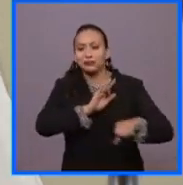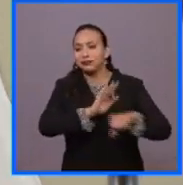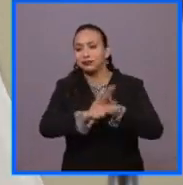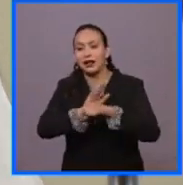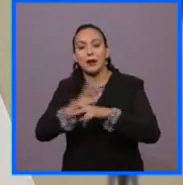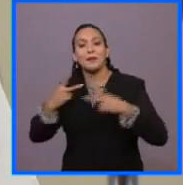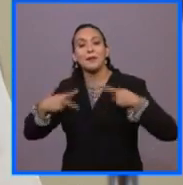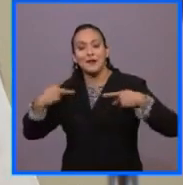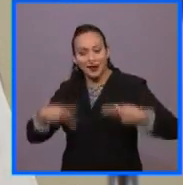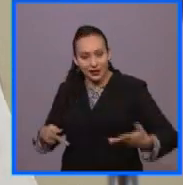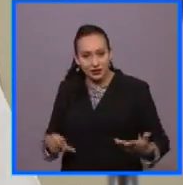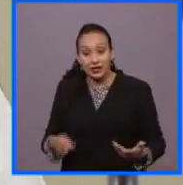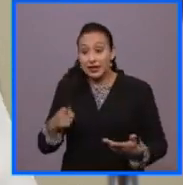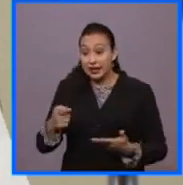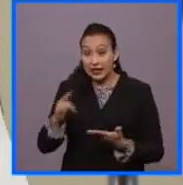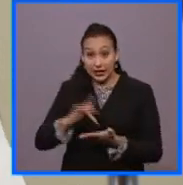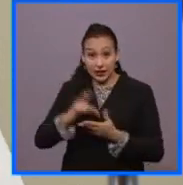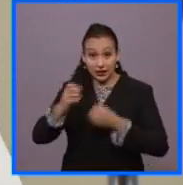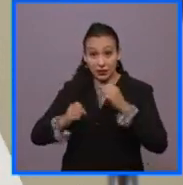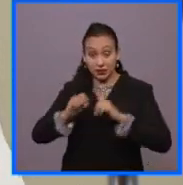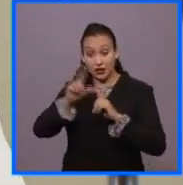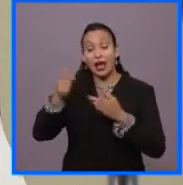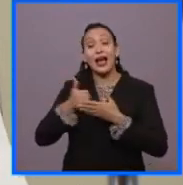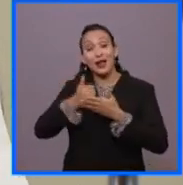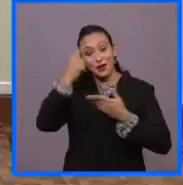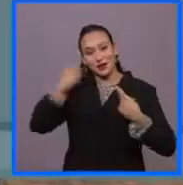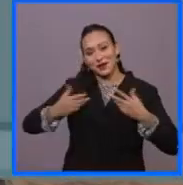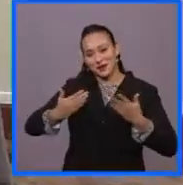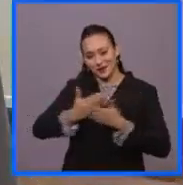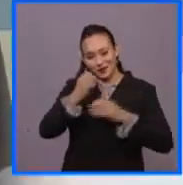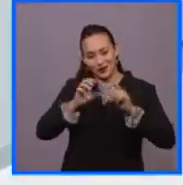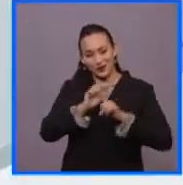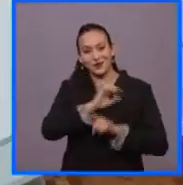buscado ampliar y despejar el camino de acceso a la justicia.